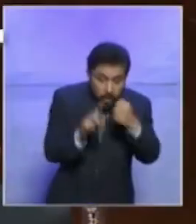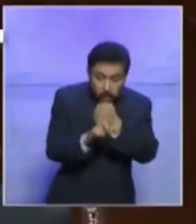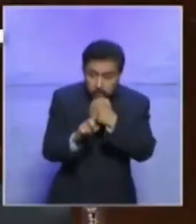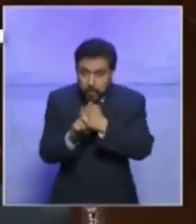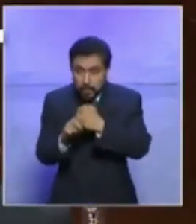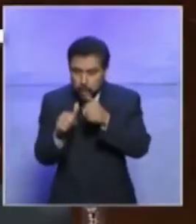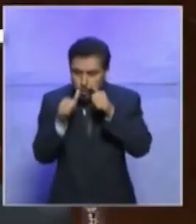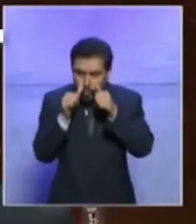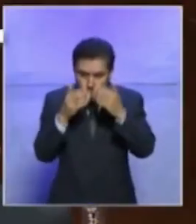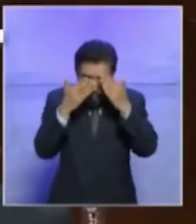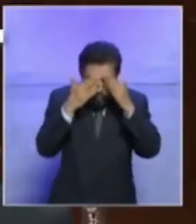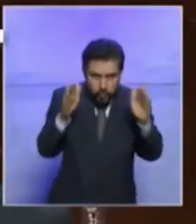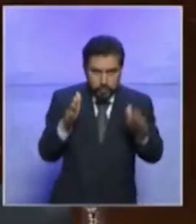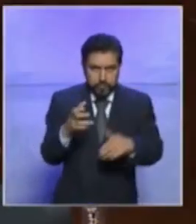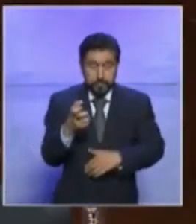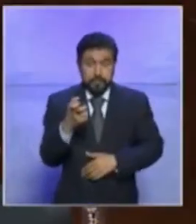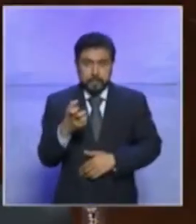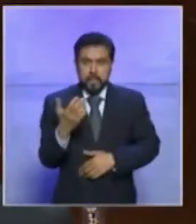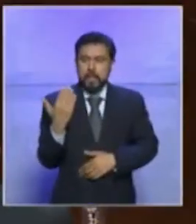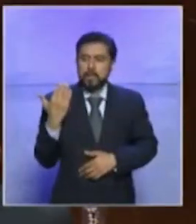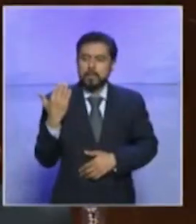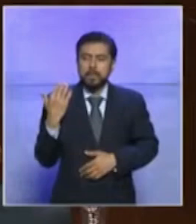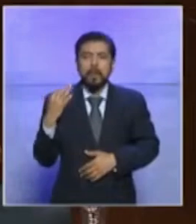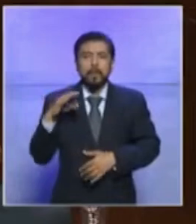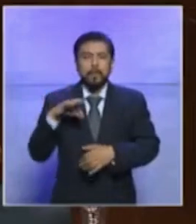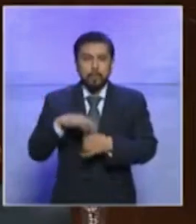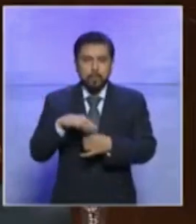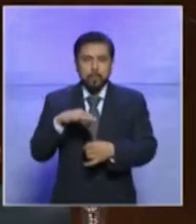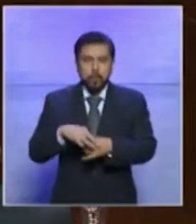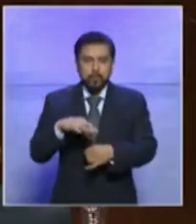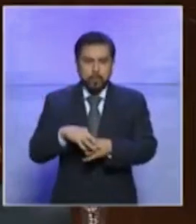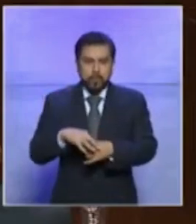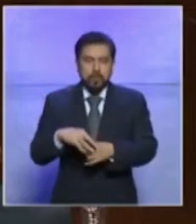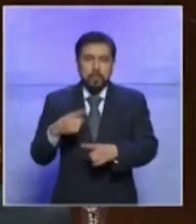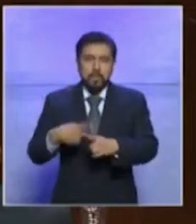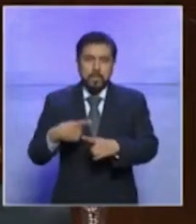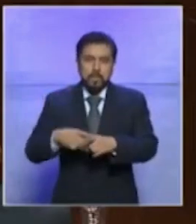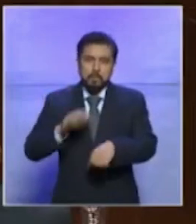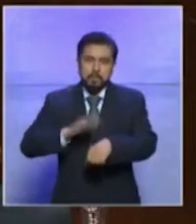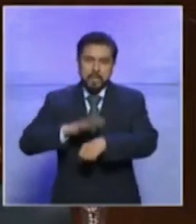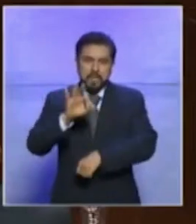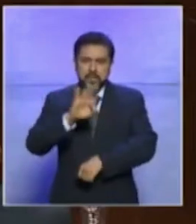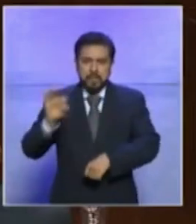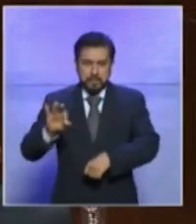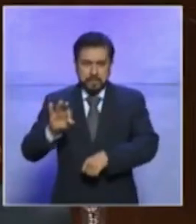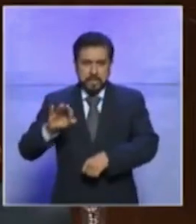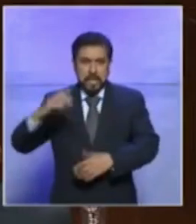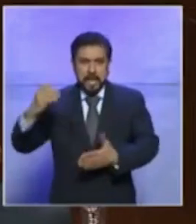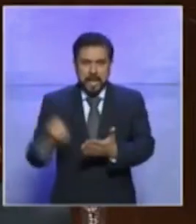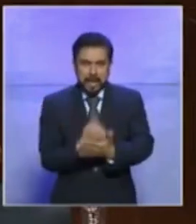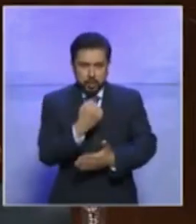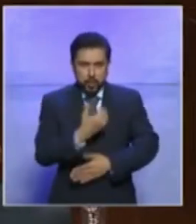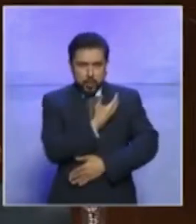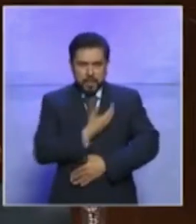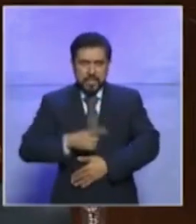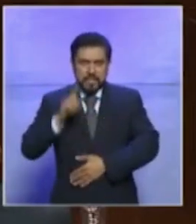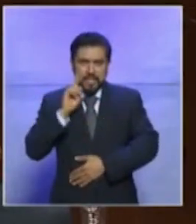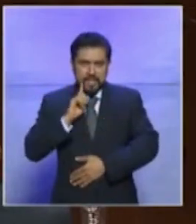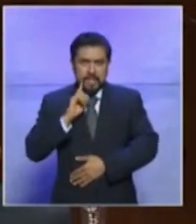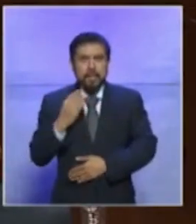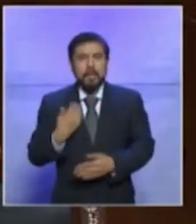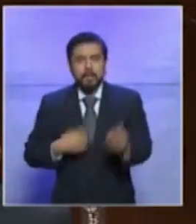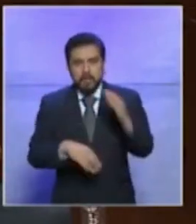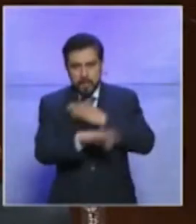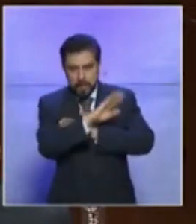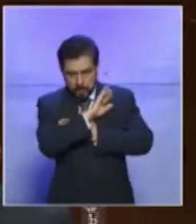Esta elección presidencial fue ampliamente ganada por la doctora Claudia Sheinbaum Pardo. Y esta elección